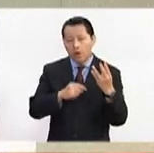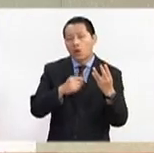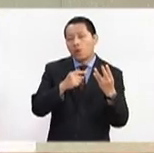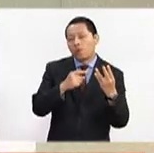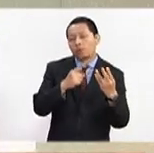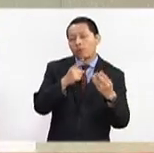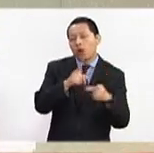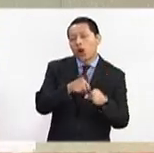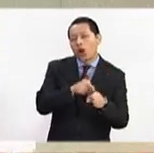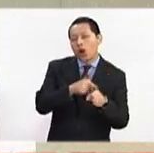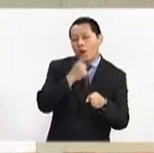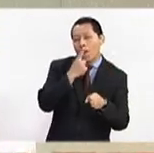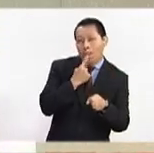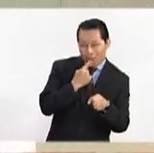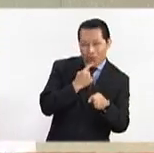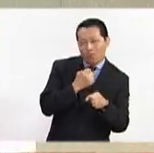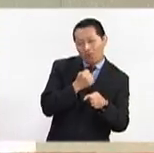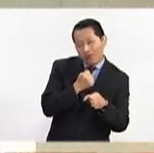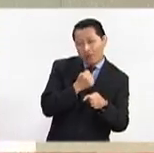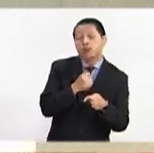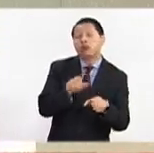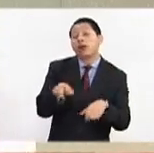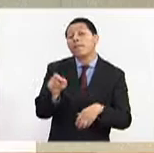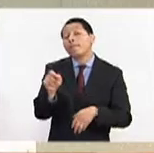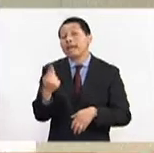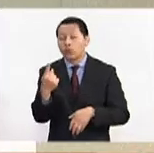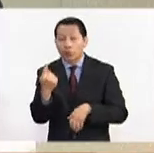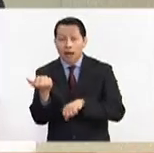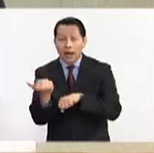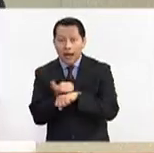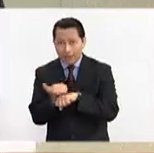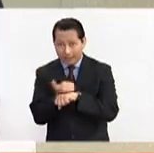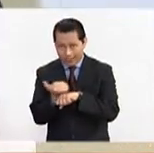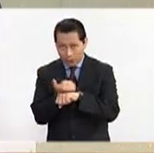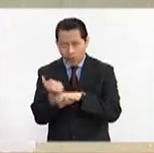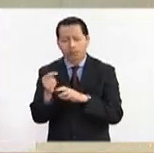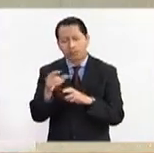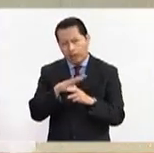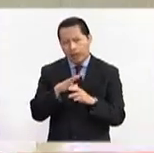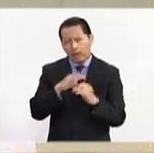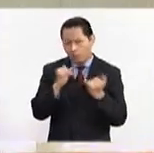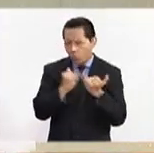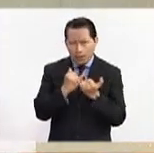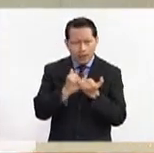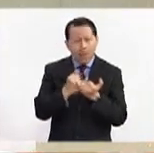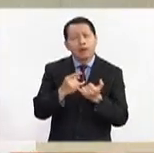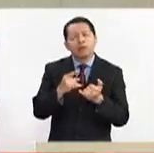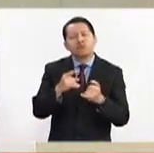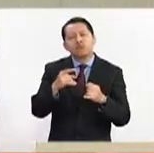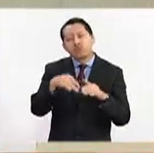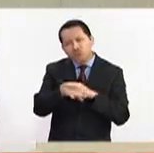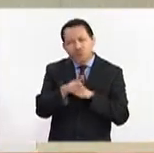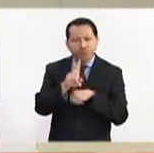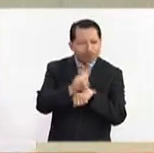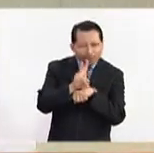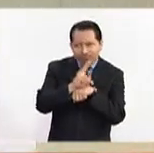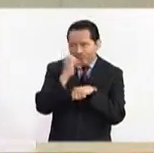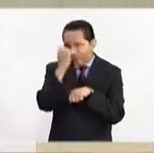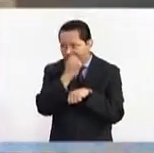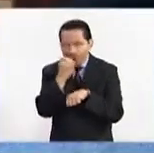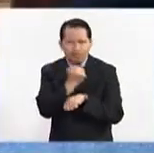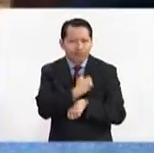amarillo. Se están realizando tareas de verificación sanitaria. No tenemos ningún